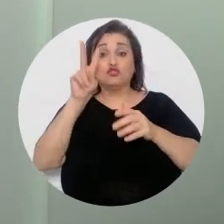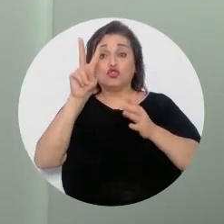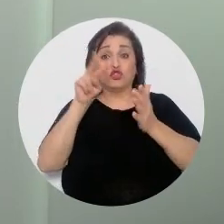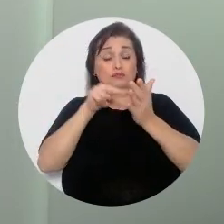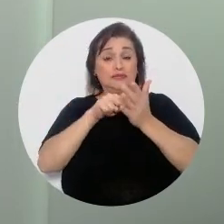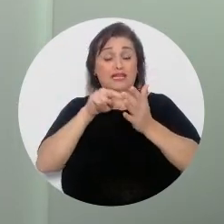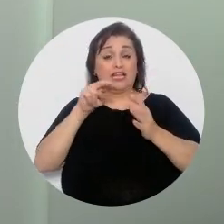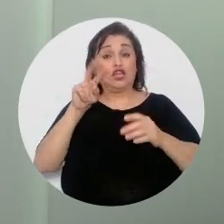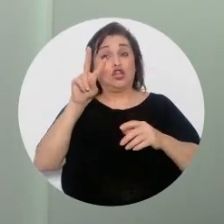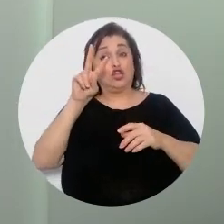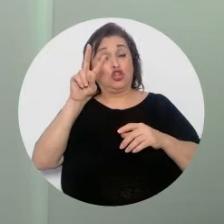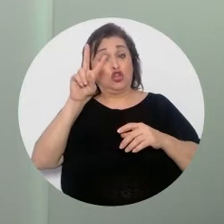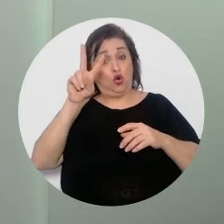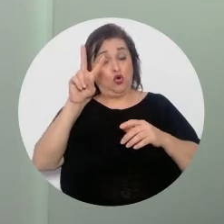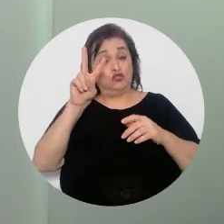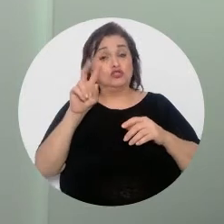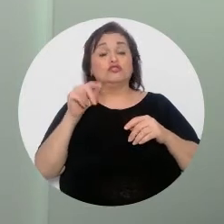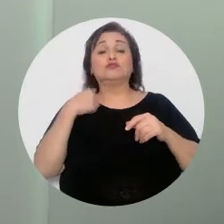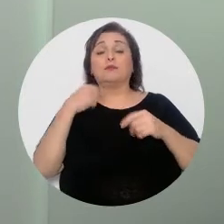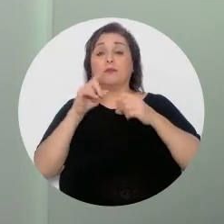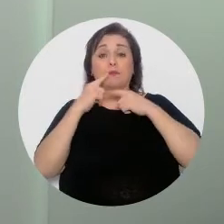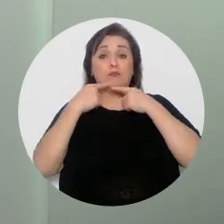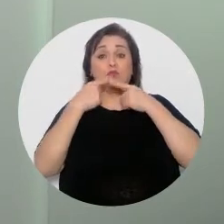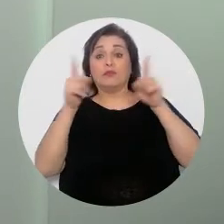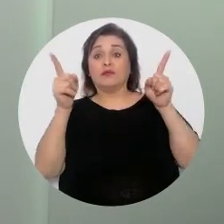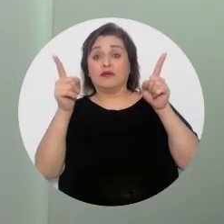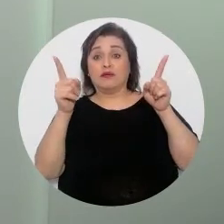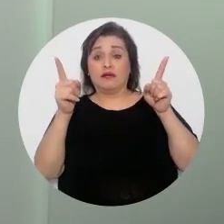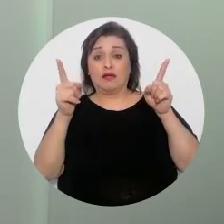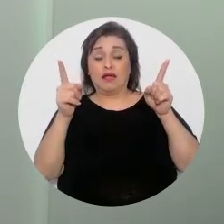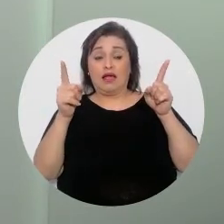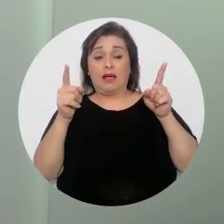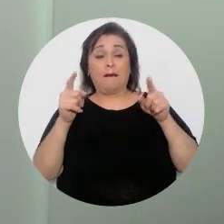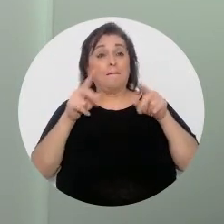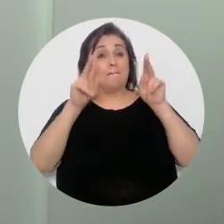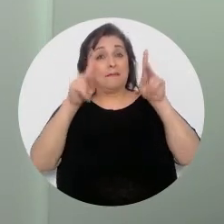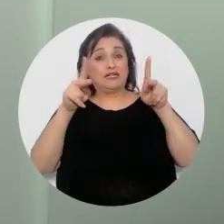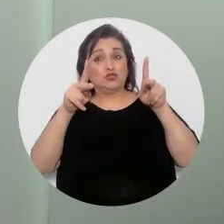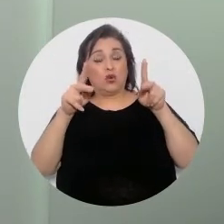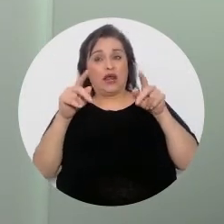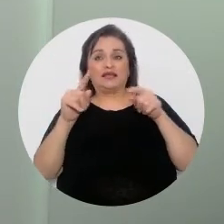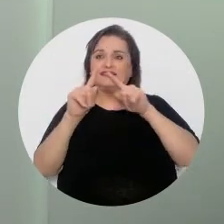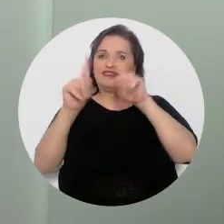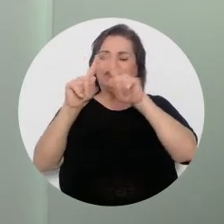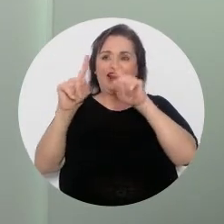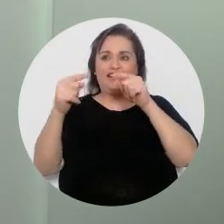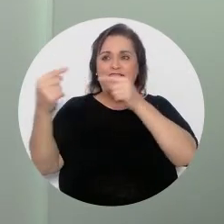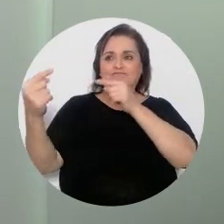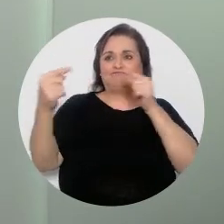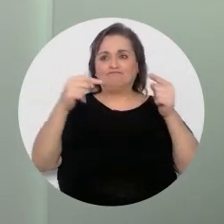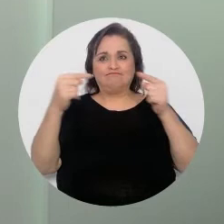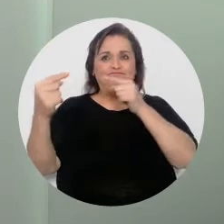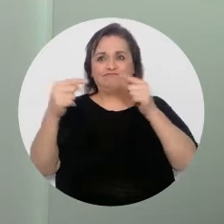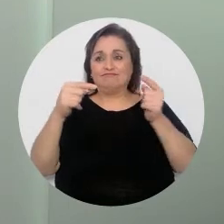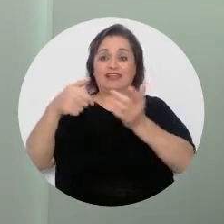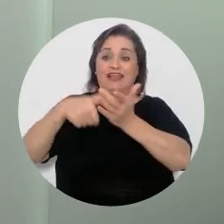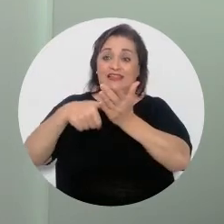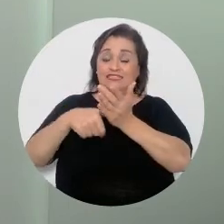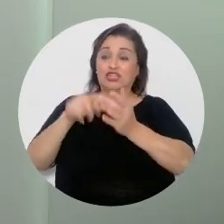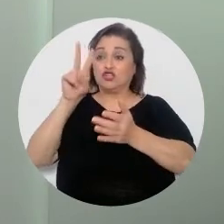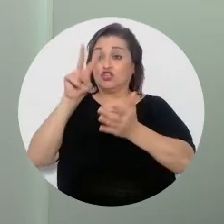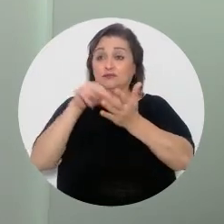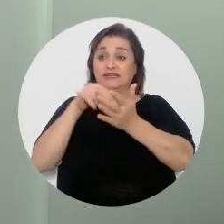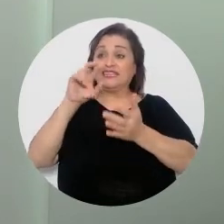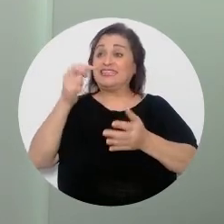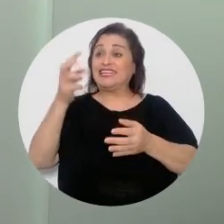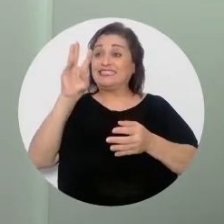para el 2002 habían sido alrededor de 5.000 cargos los que estaban en disputa, Ya para las elecciones